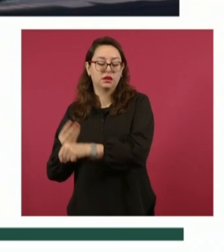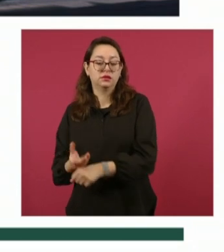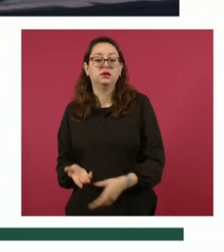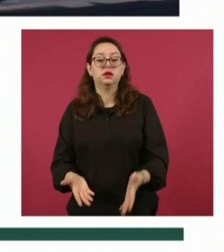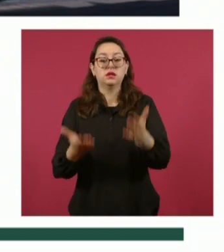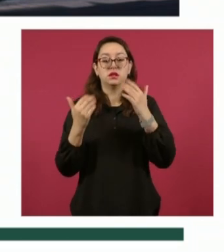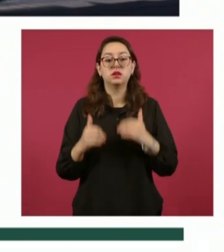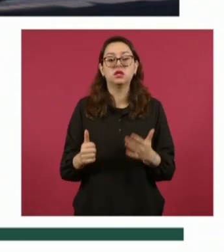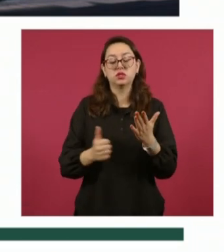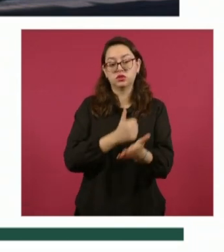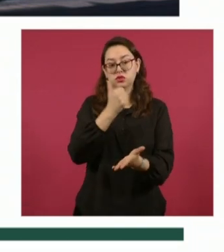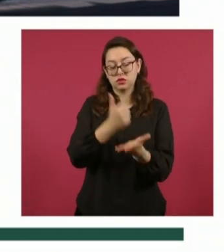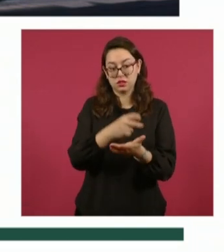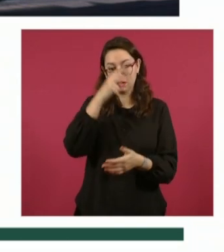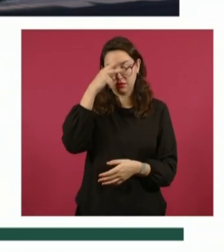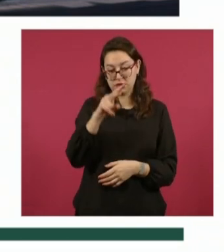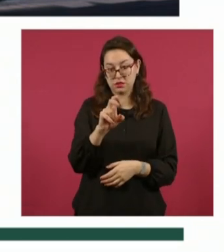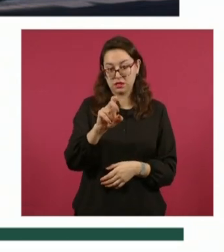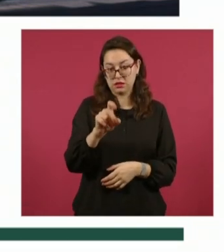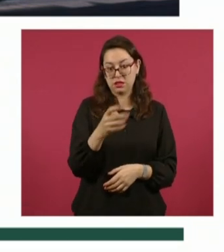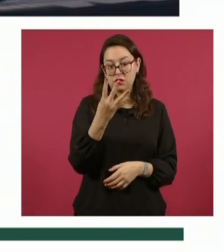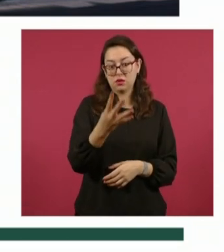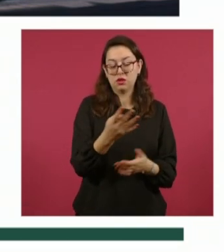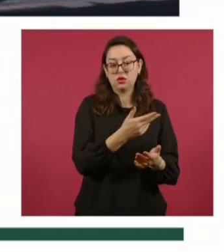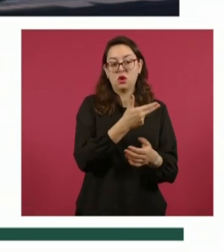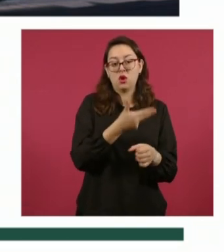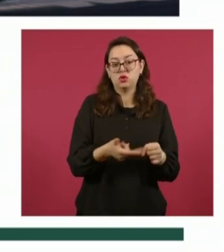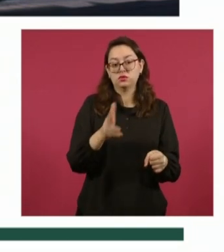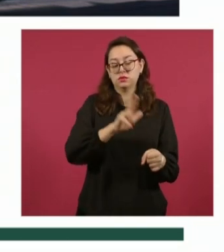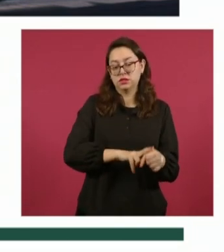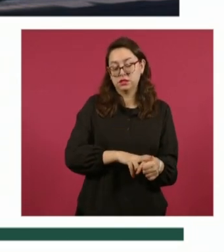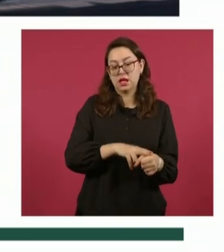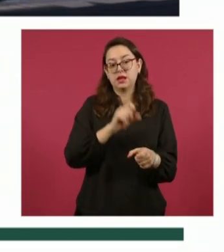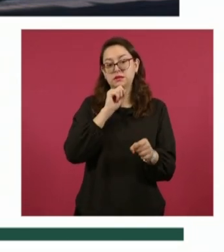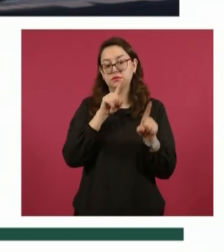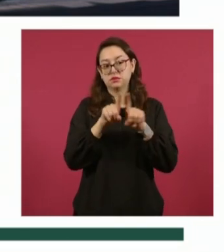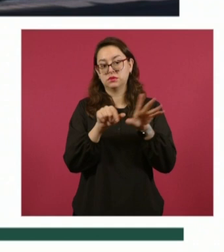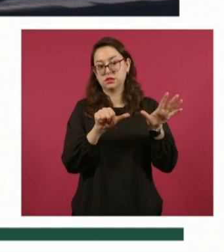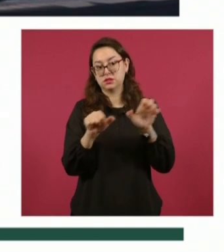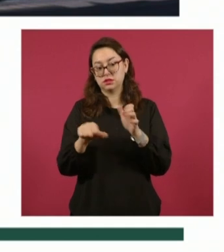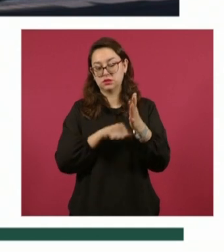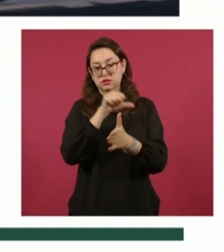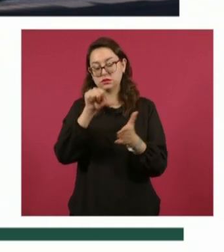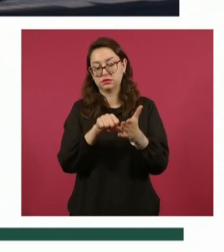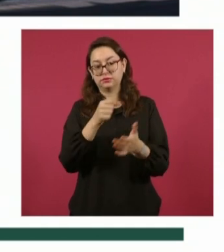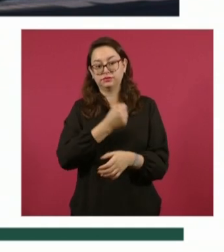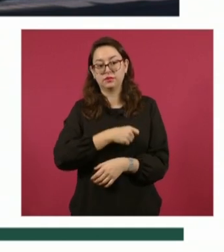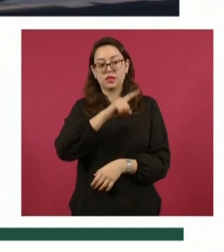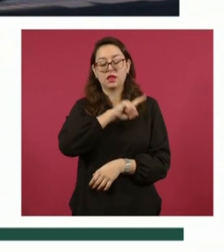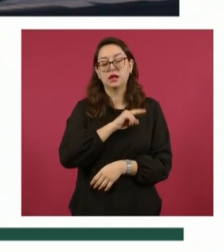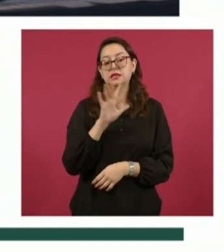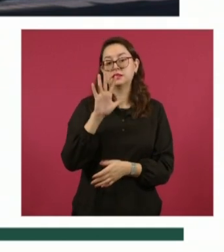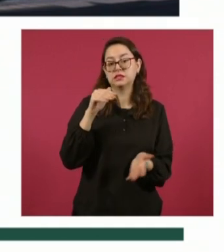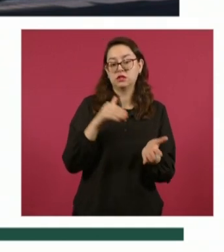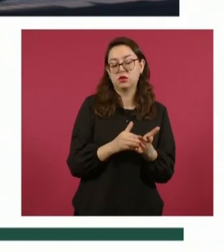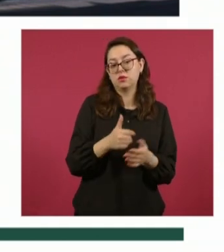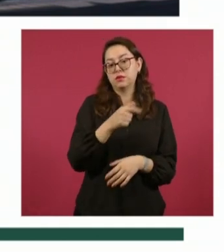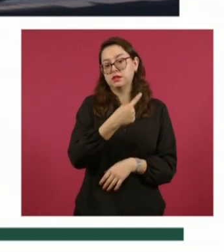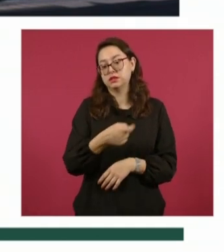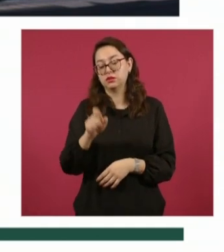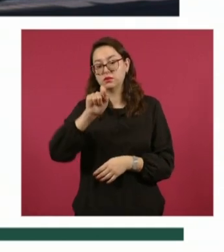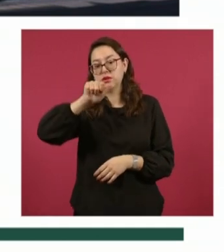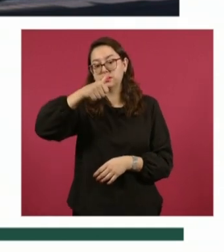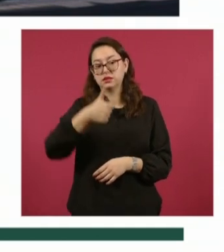y 221 centros de salud, se tiene un avance del 24%. Se han adquirido 5,326